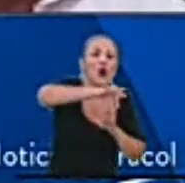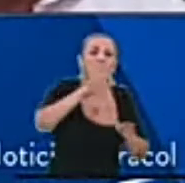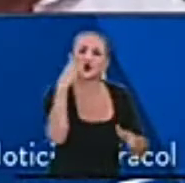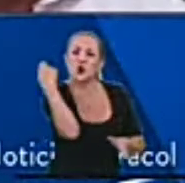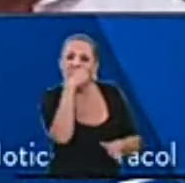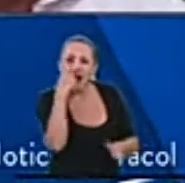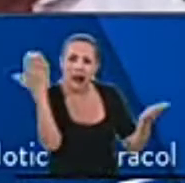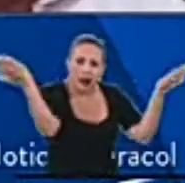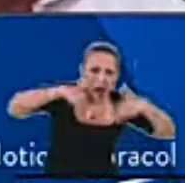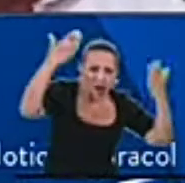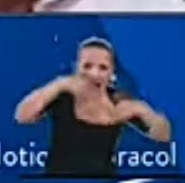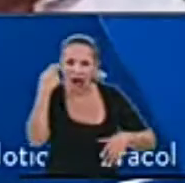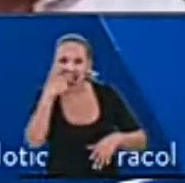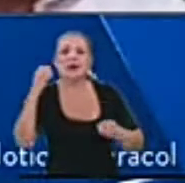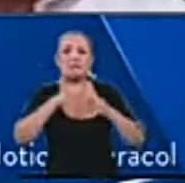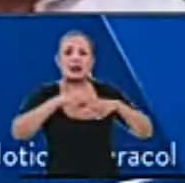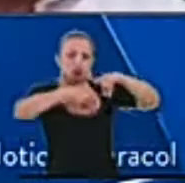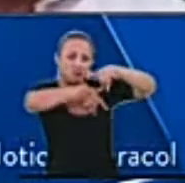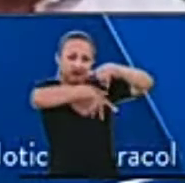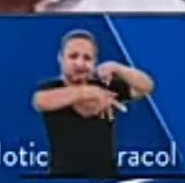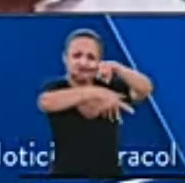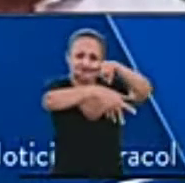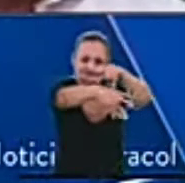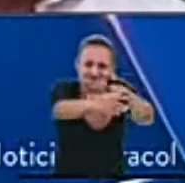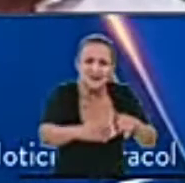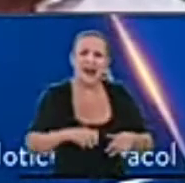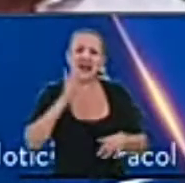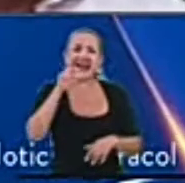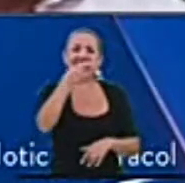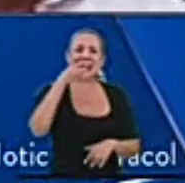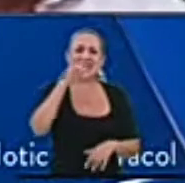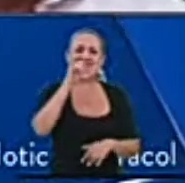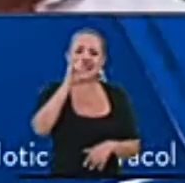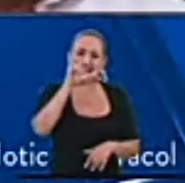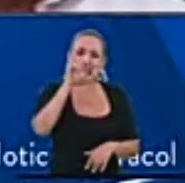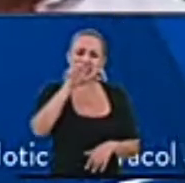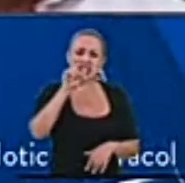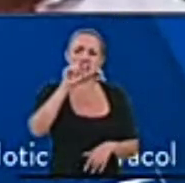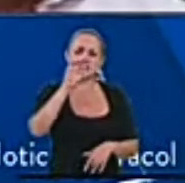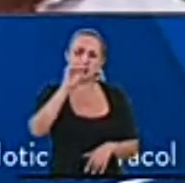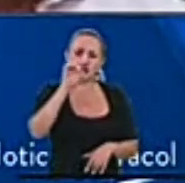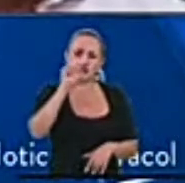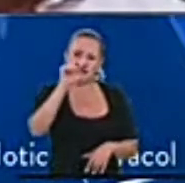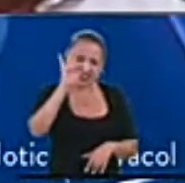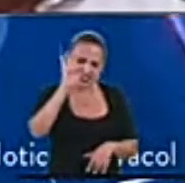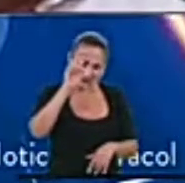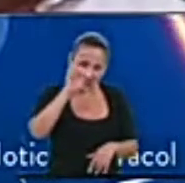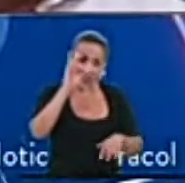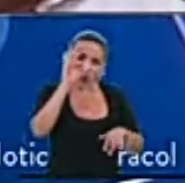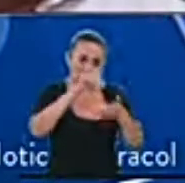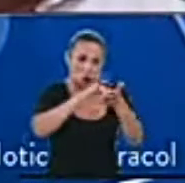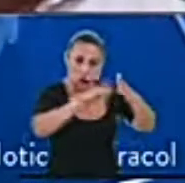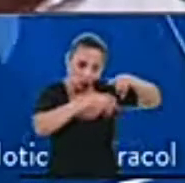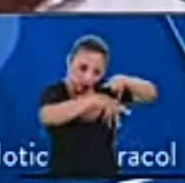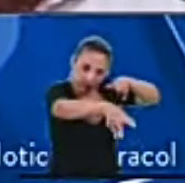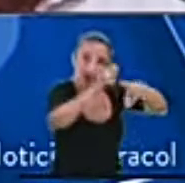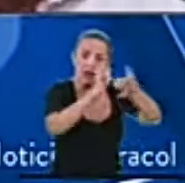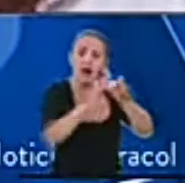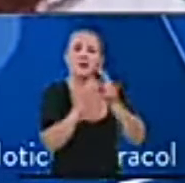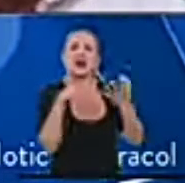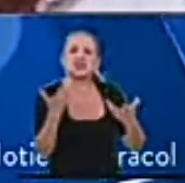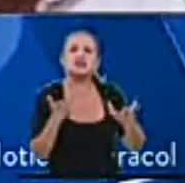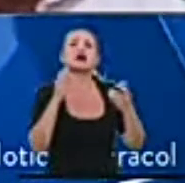con glifosato y demás, de el problema económico-social que hay en muchas zonas de